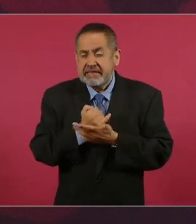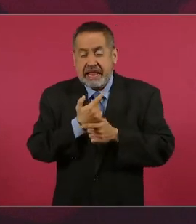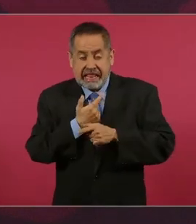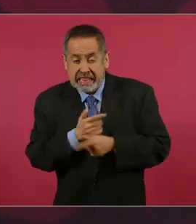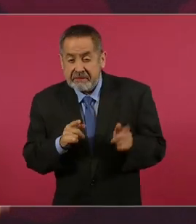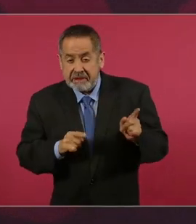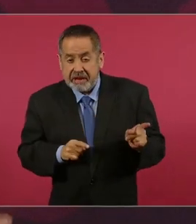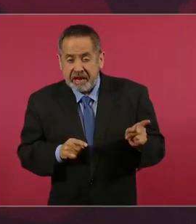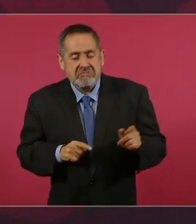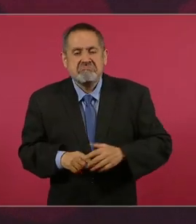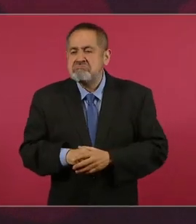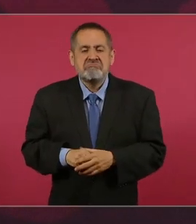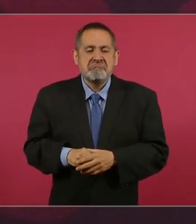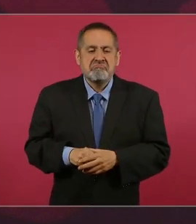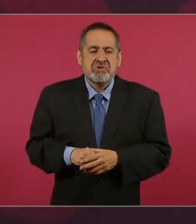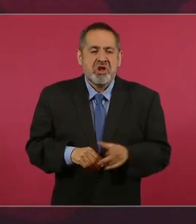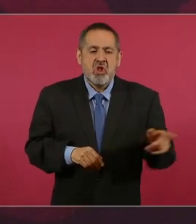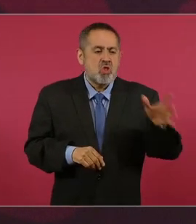no era autónomo,